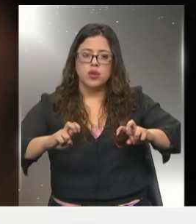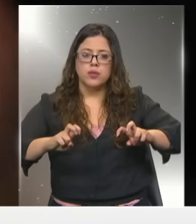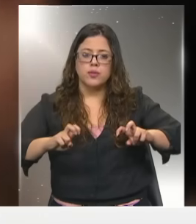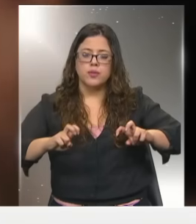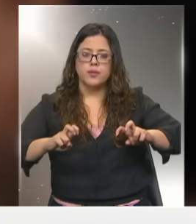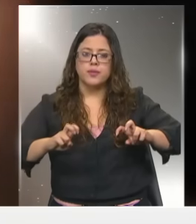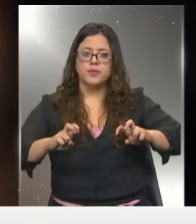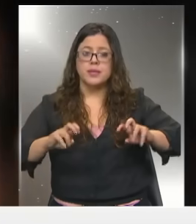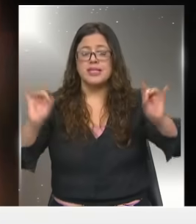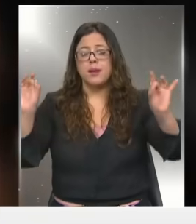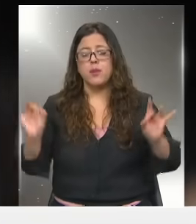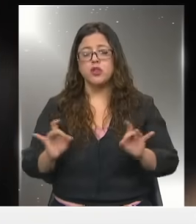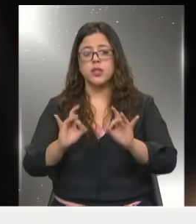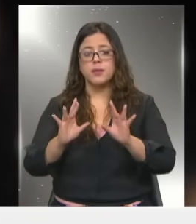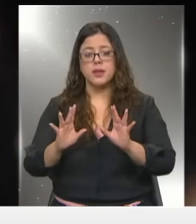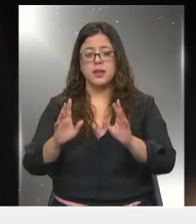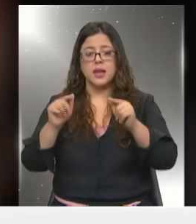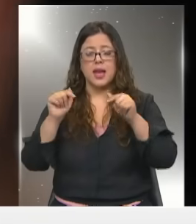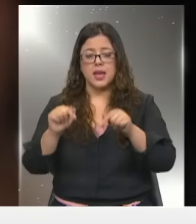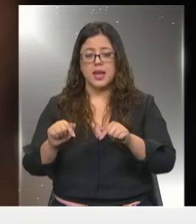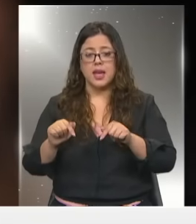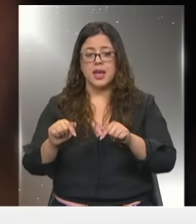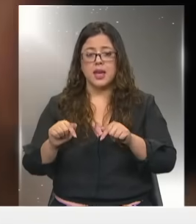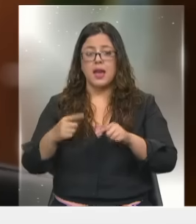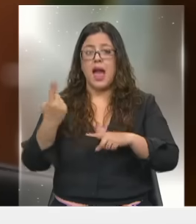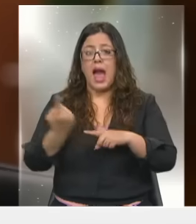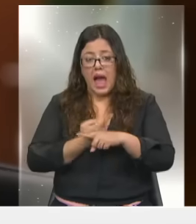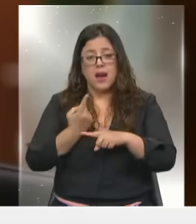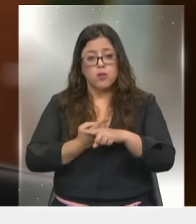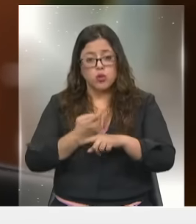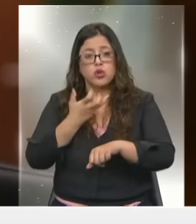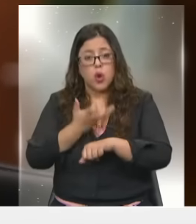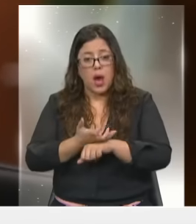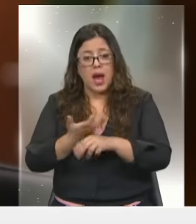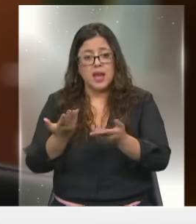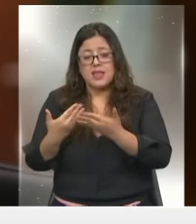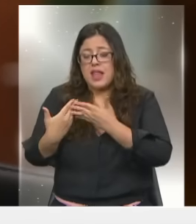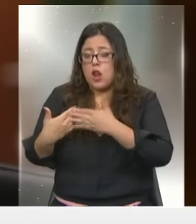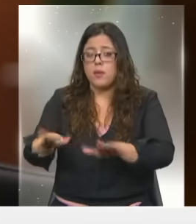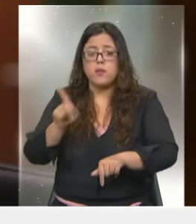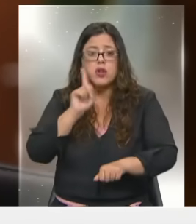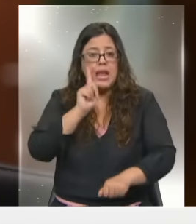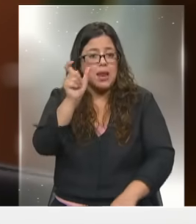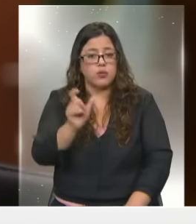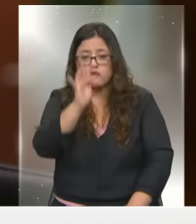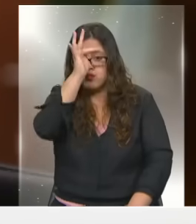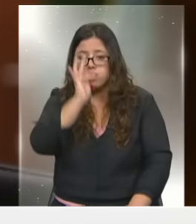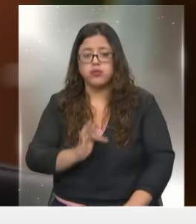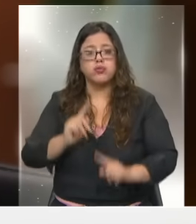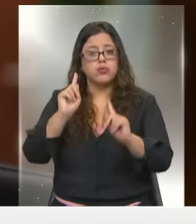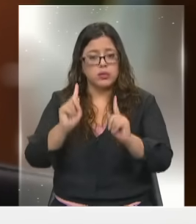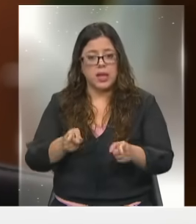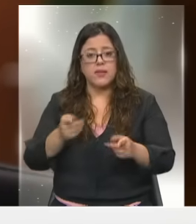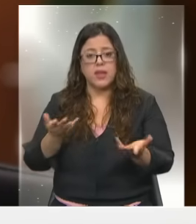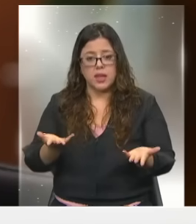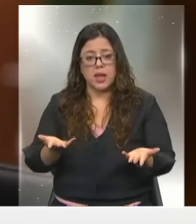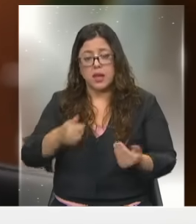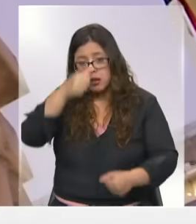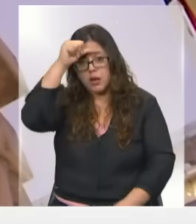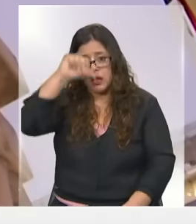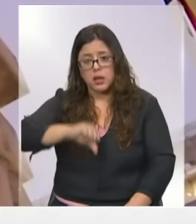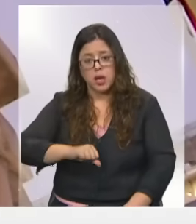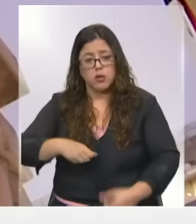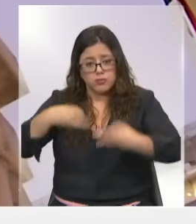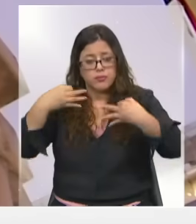sumario y si efectivamente acá hubo un abuso, independiente de quién sea el funcionario, tienen que haber las consecuencias y las acciones